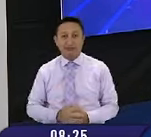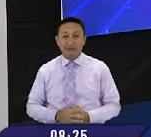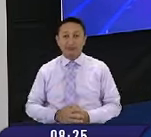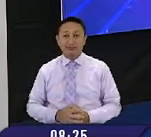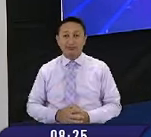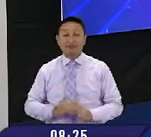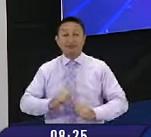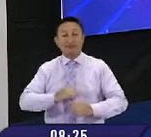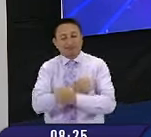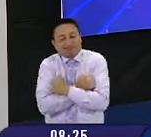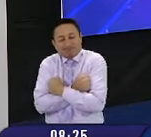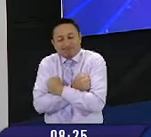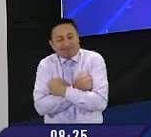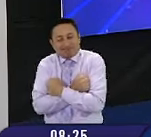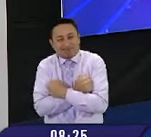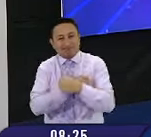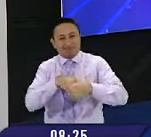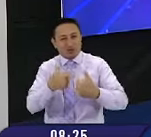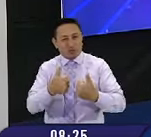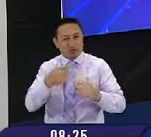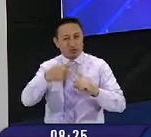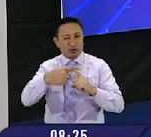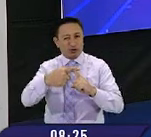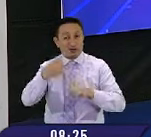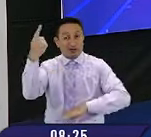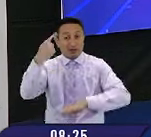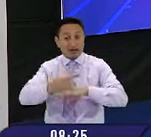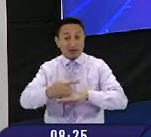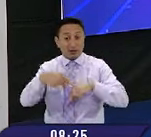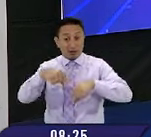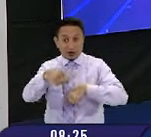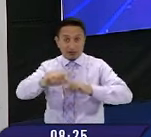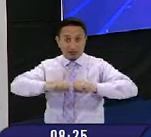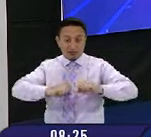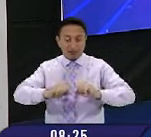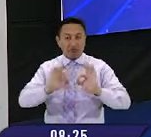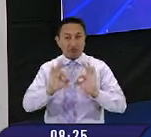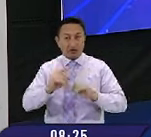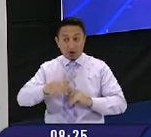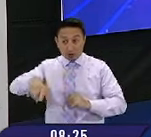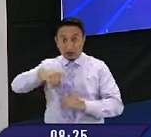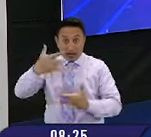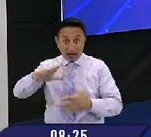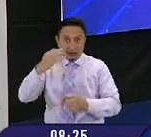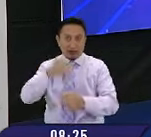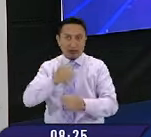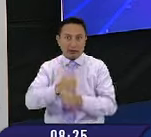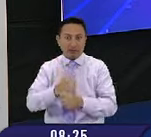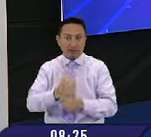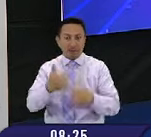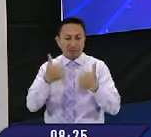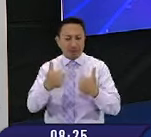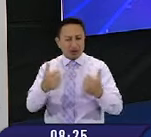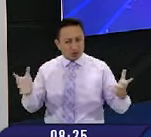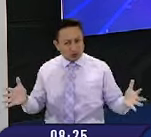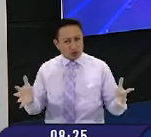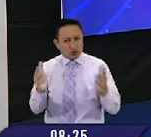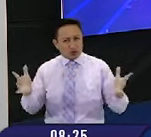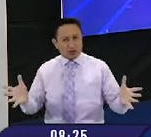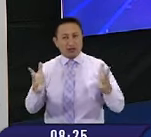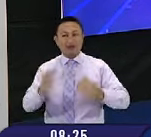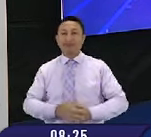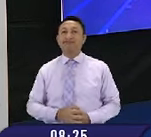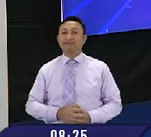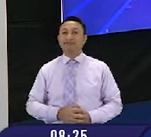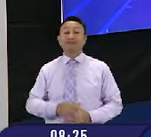cordial, cariñoso, lleno de buenas energías, que el día de lo que estén haciendo ya, muchos trabajan en esta hora, así que mandarles la energía positiva. Vamos